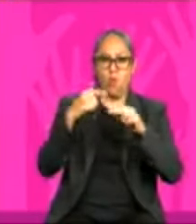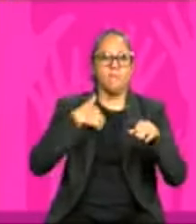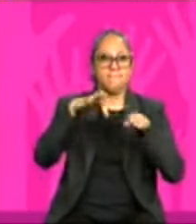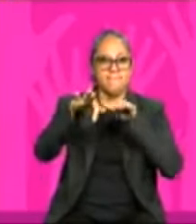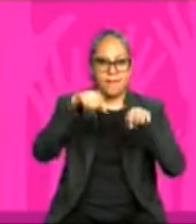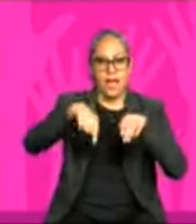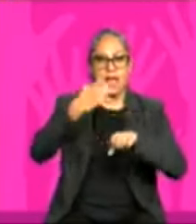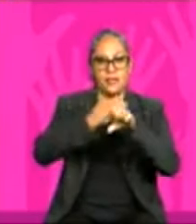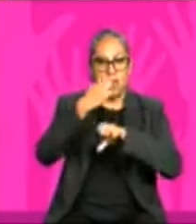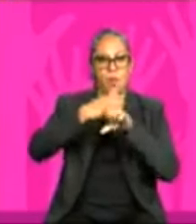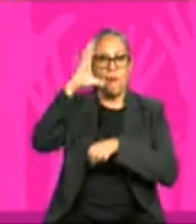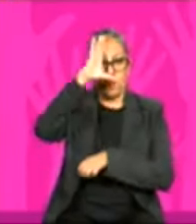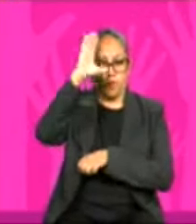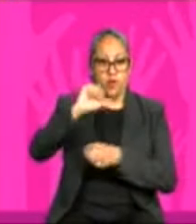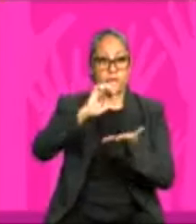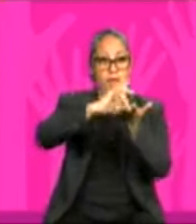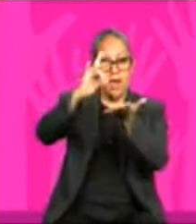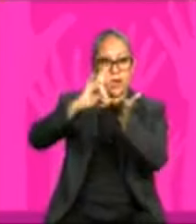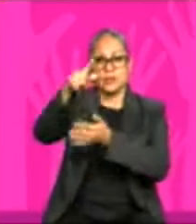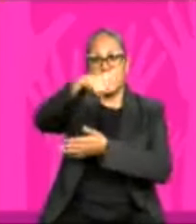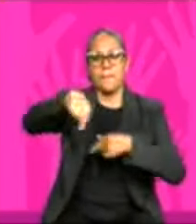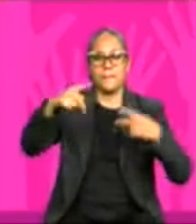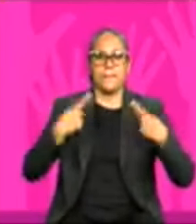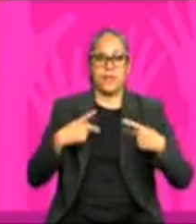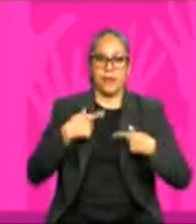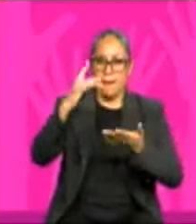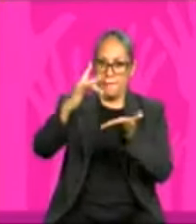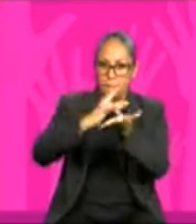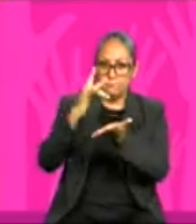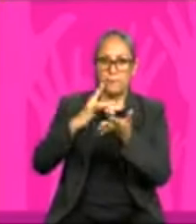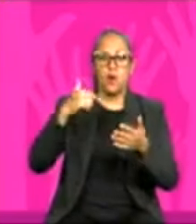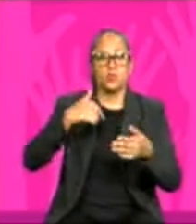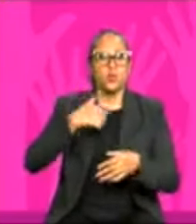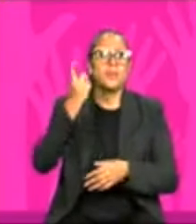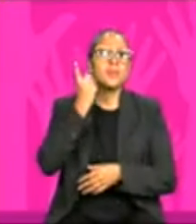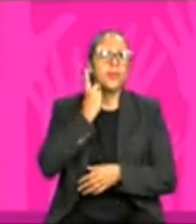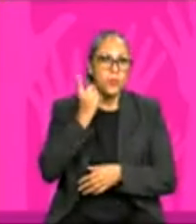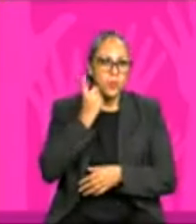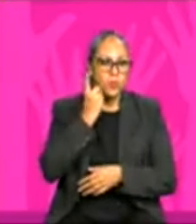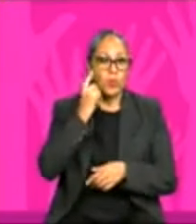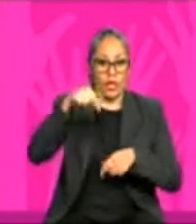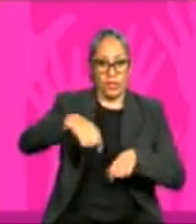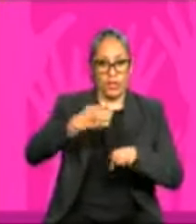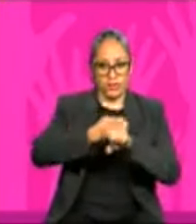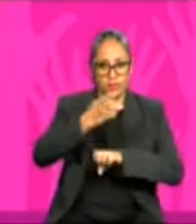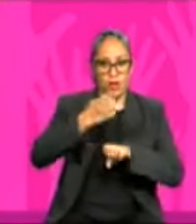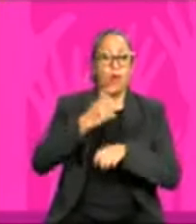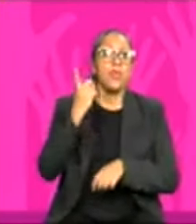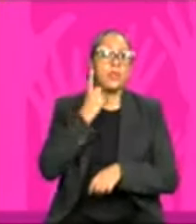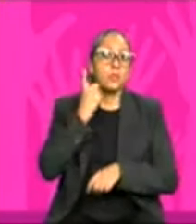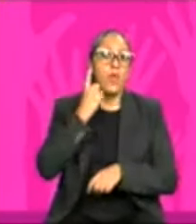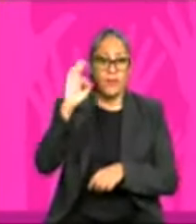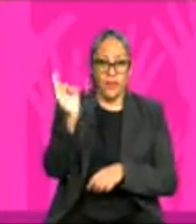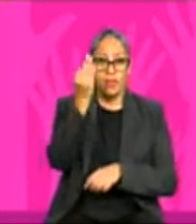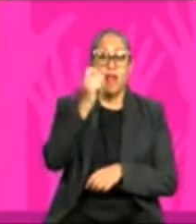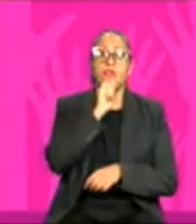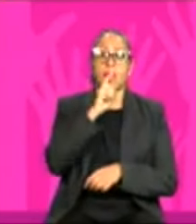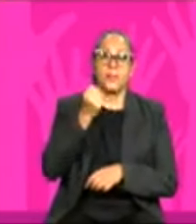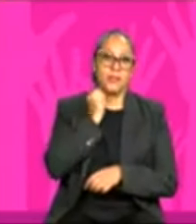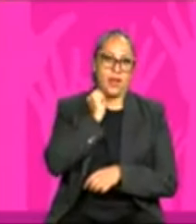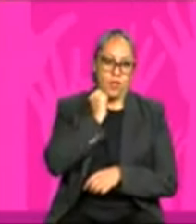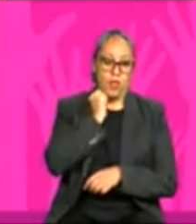público. Gracias al apoyo del pueblo, he sido regidora, diputada local, diputada federal y senadora.